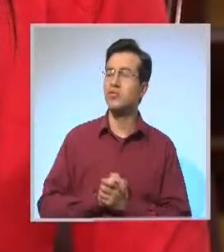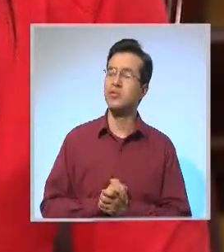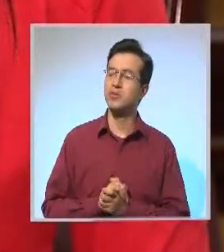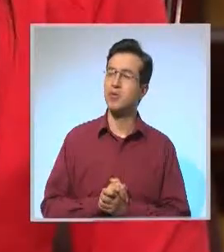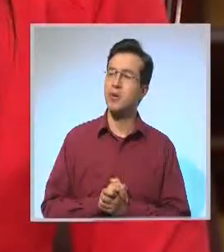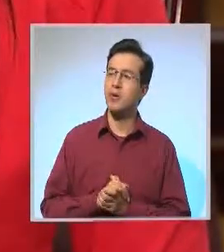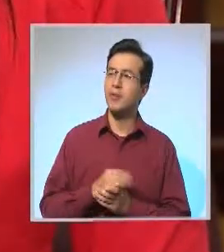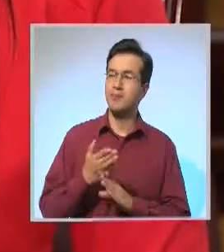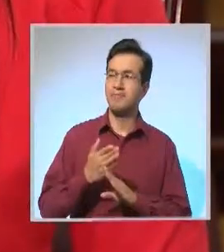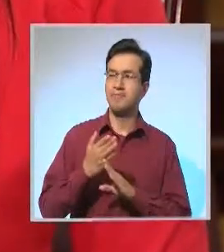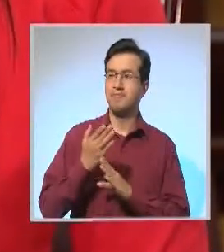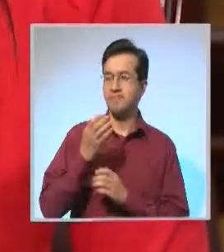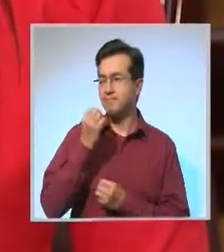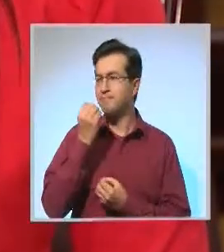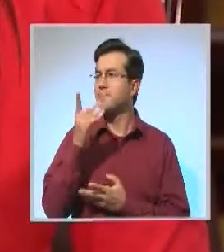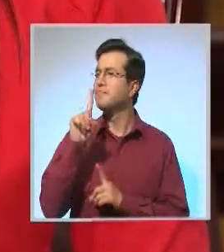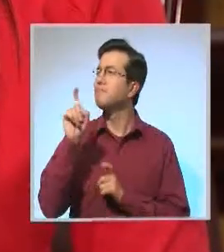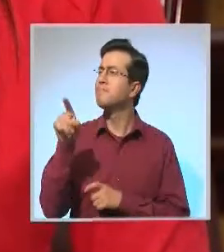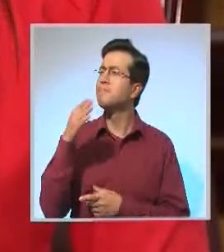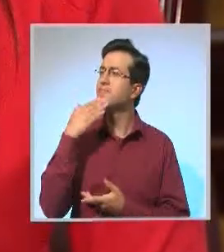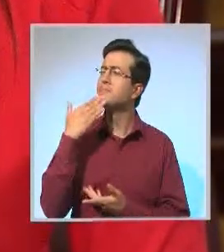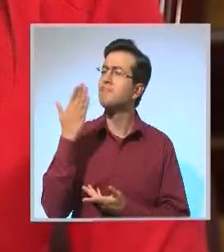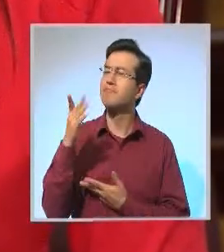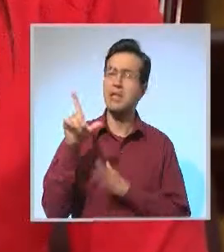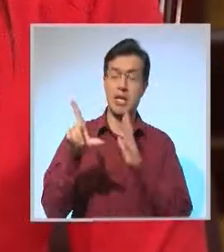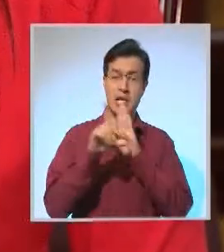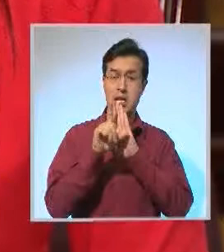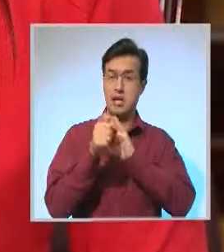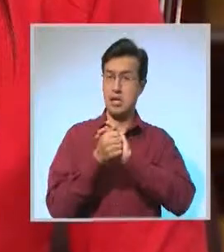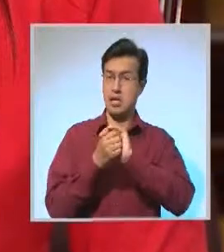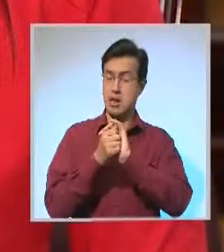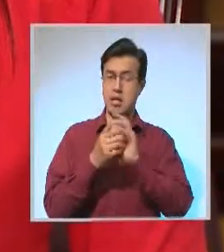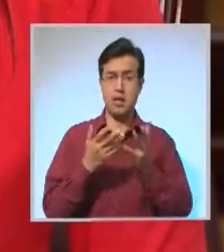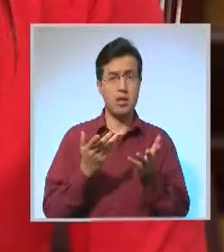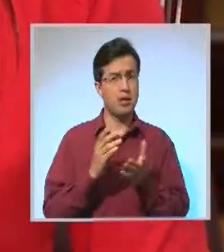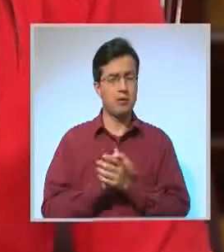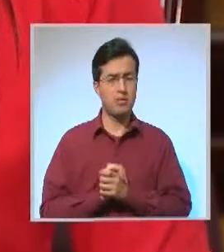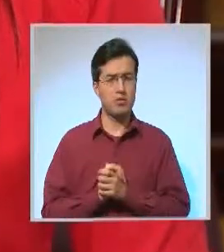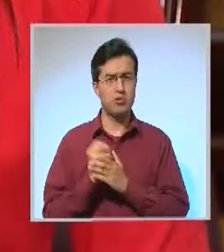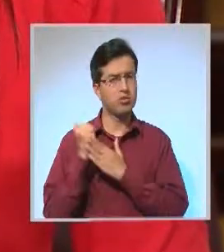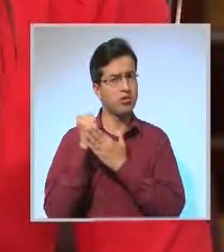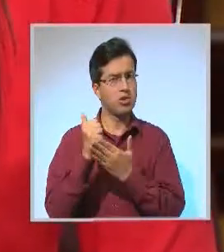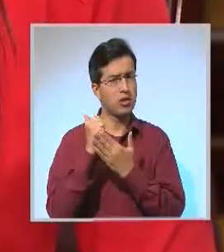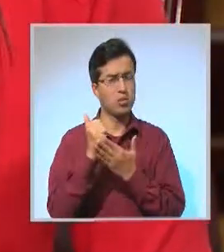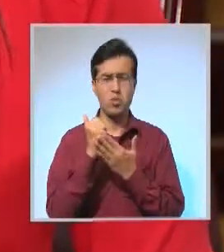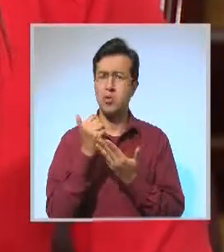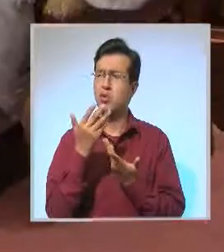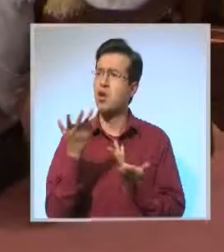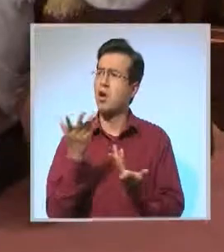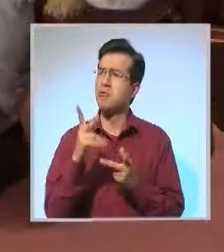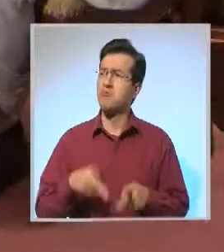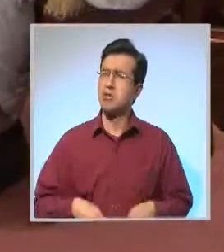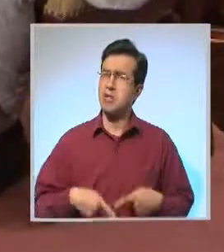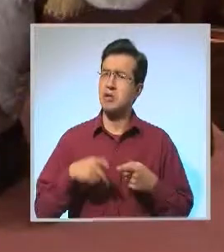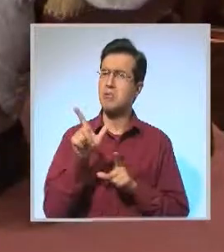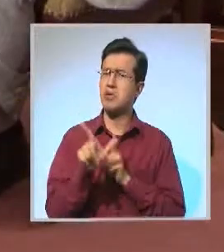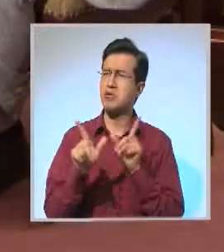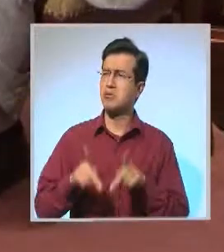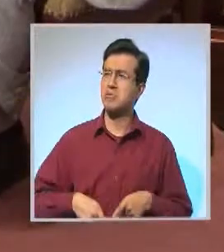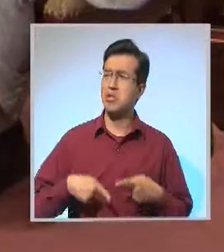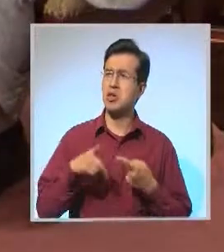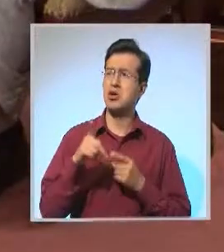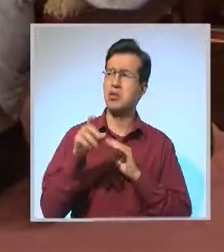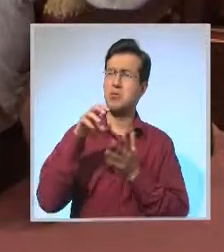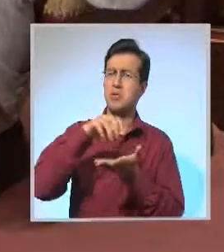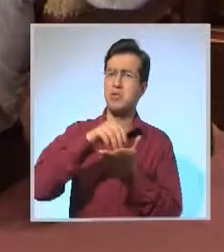entrevista precisamente asambleísta cómo es que esta ley de régimen especial de galápagos va a incidir en la vida de los habitantes de la